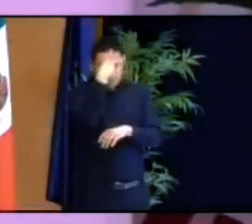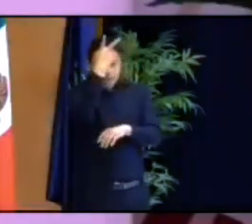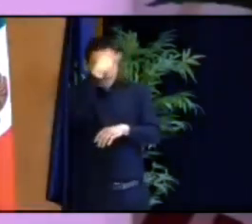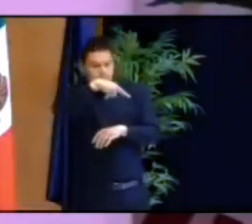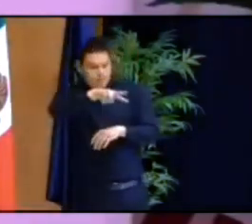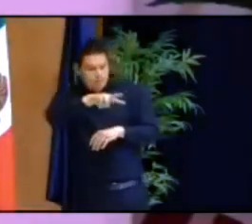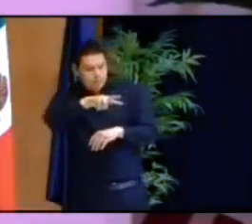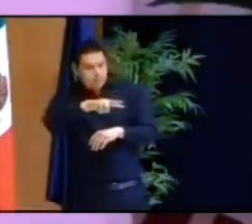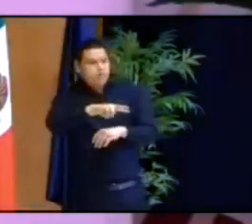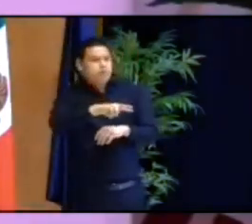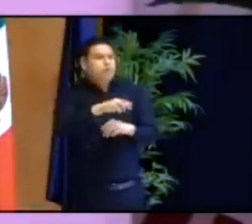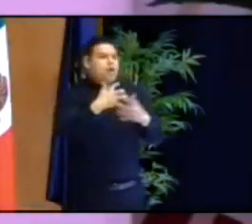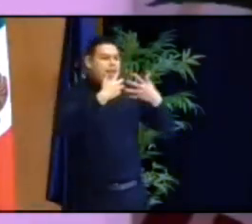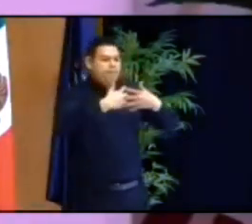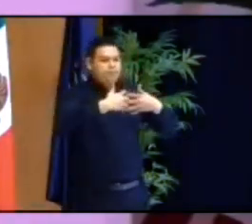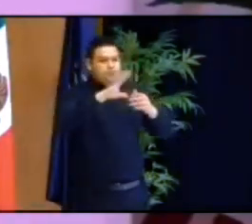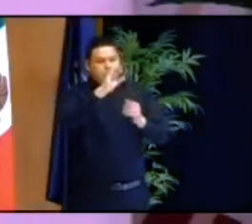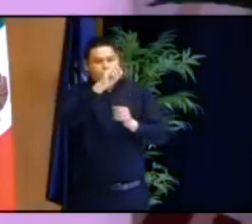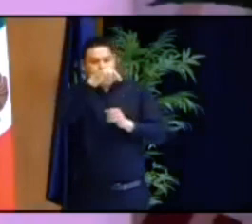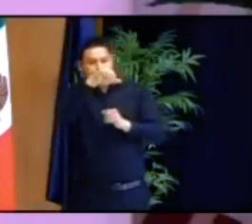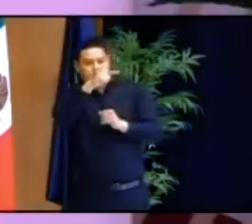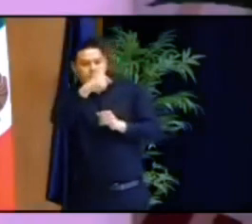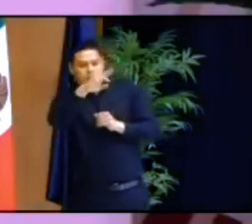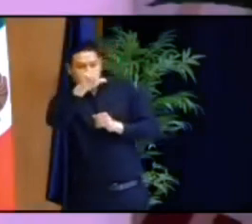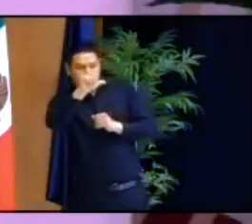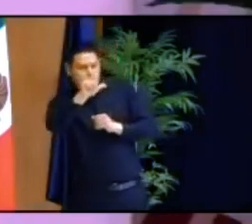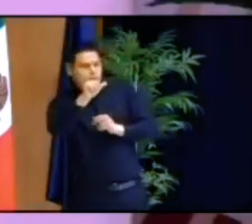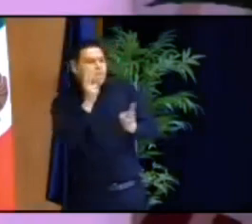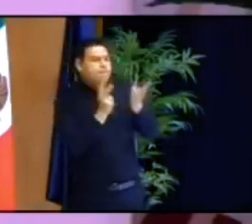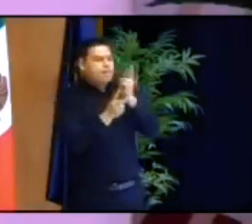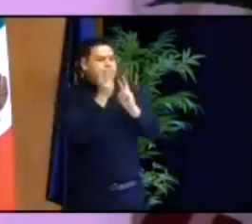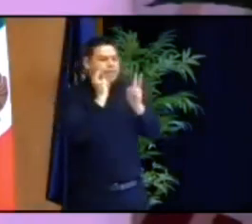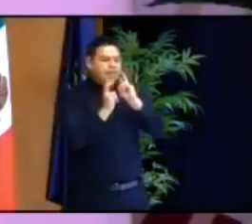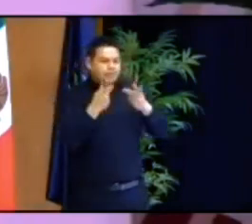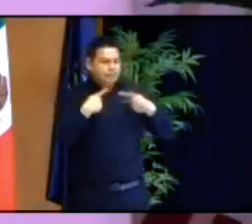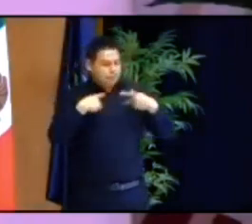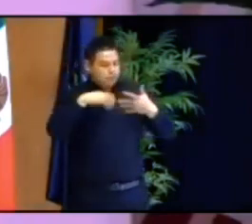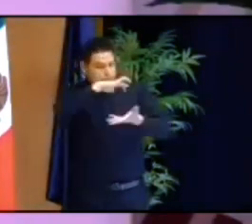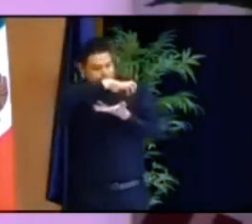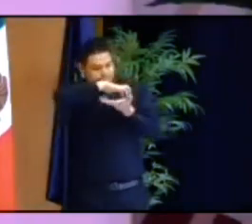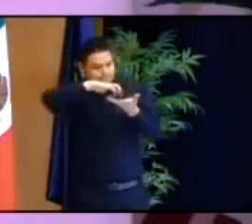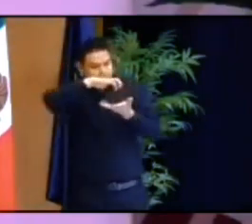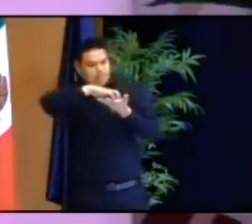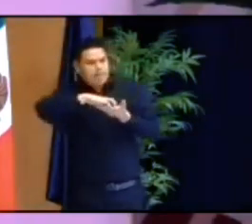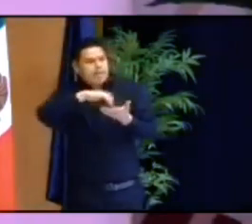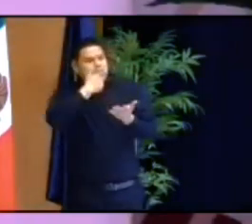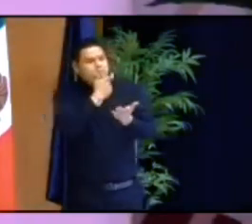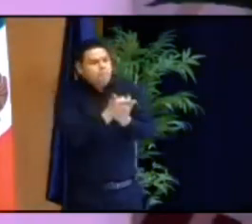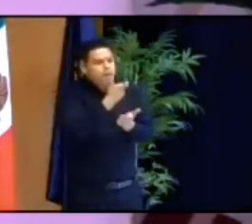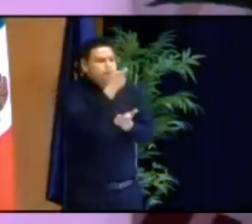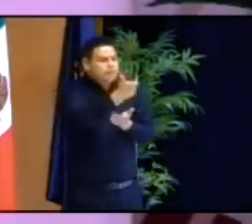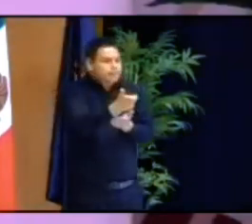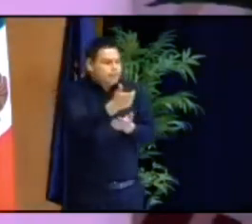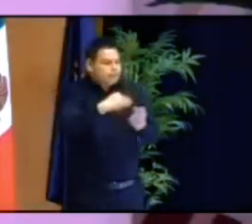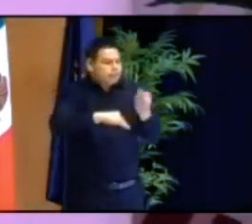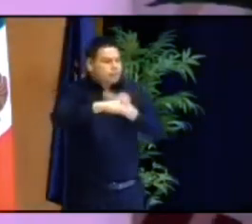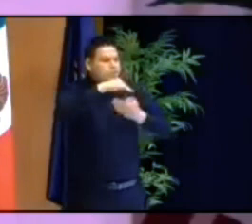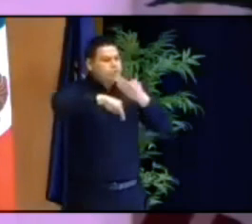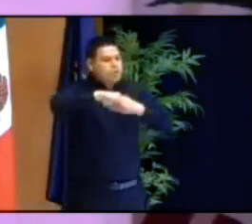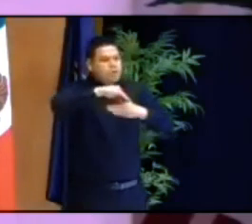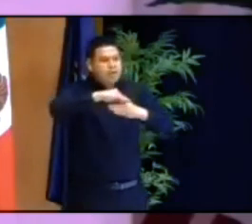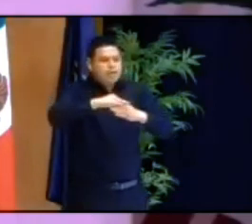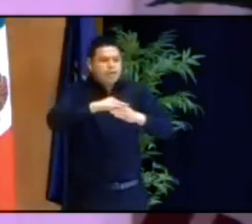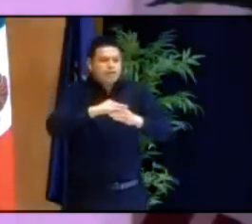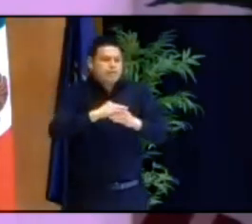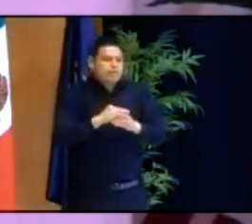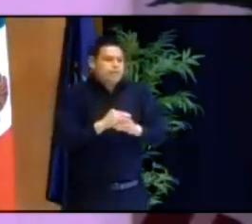con la Conagua, a la zona, hablamos con los agricultores y les vamos a pagar toda la tecnificación del